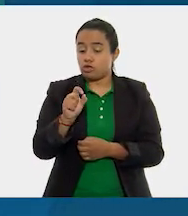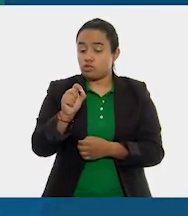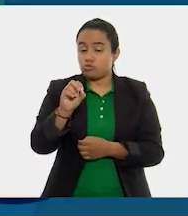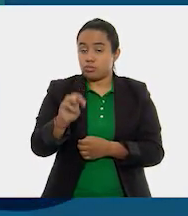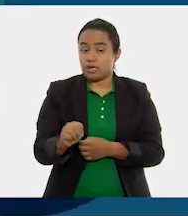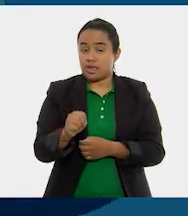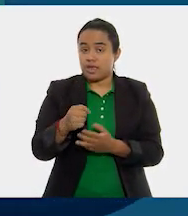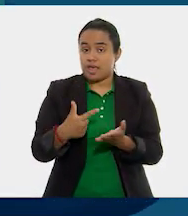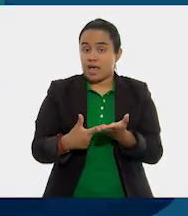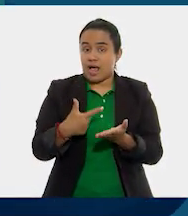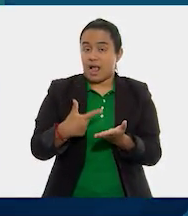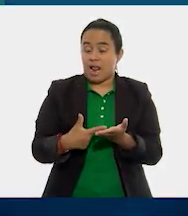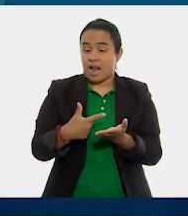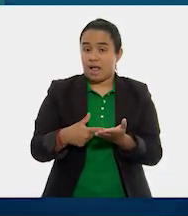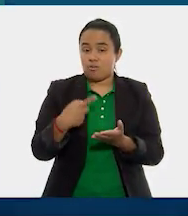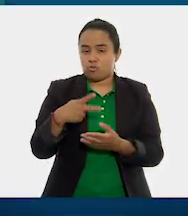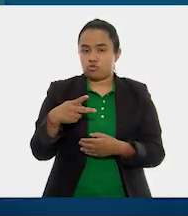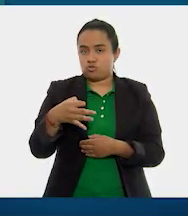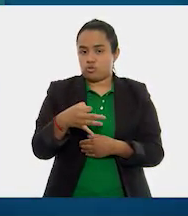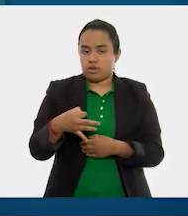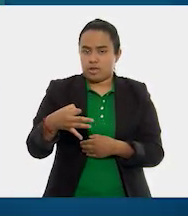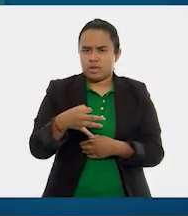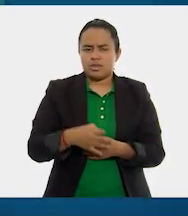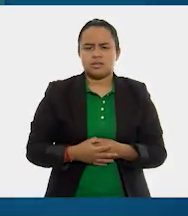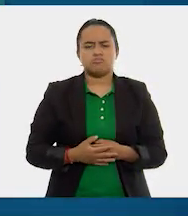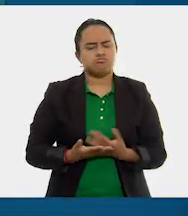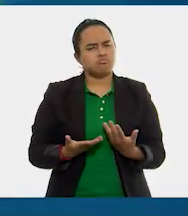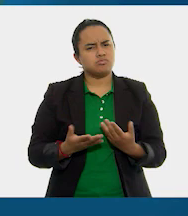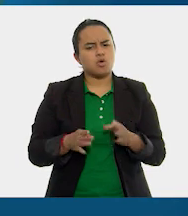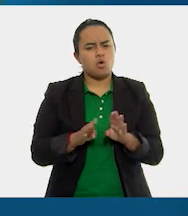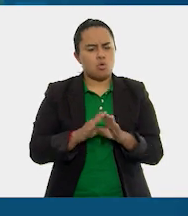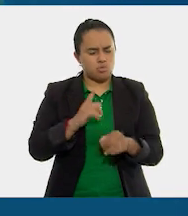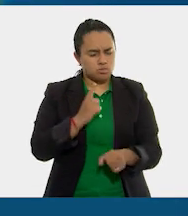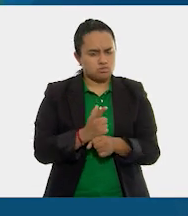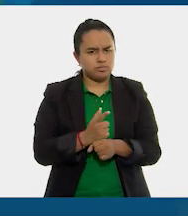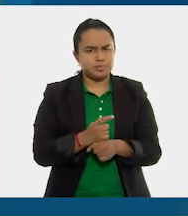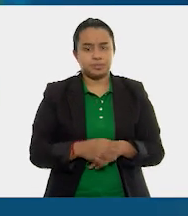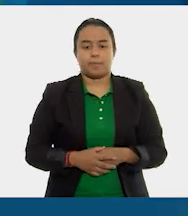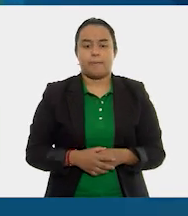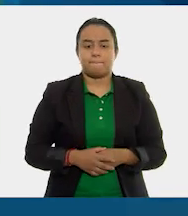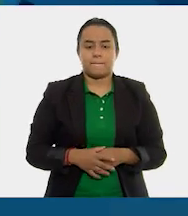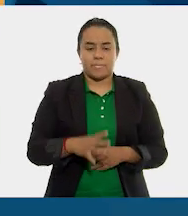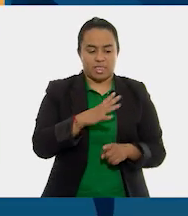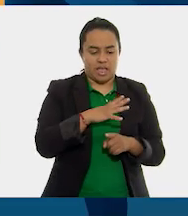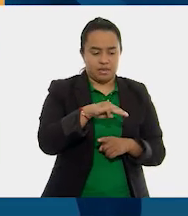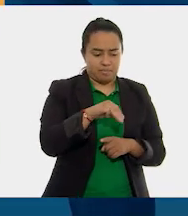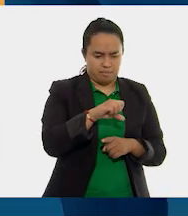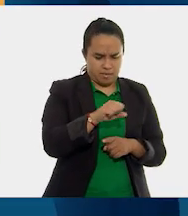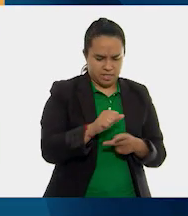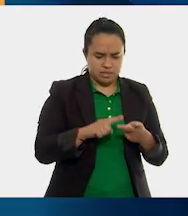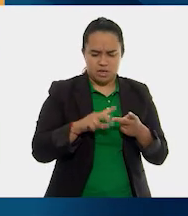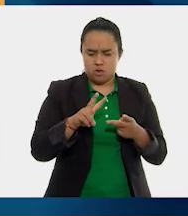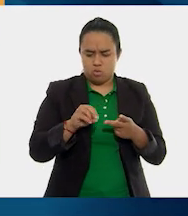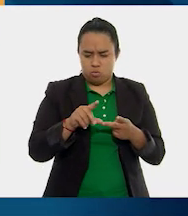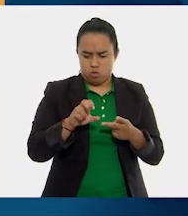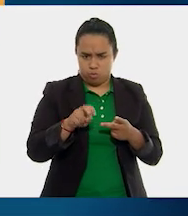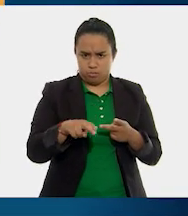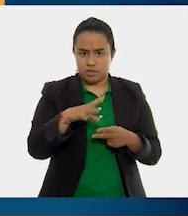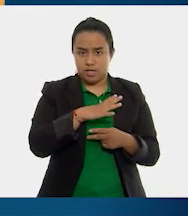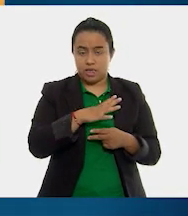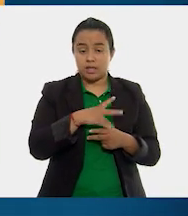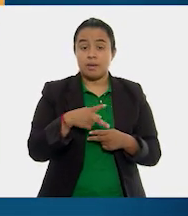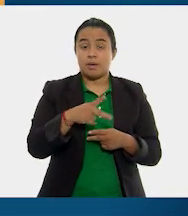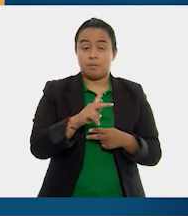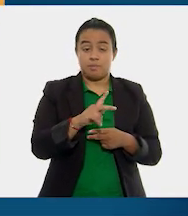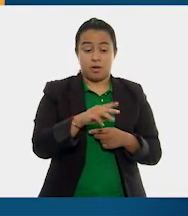229 gramos de aceite. ¿Qué es lo que estamos encontrando? Tenemos masa, tenemos volumen, pero la